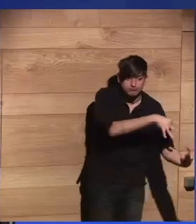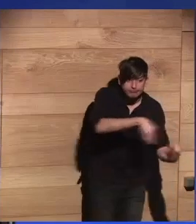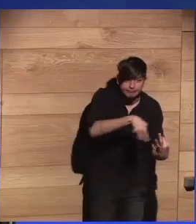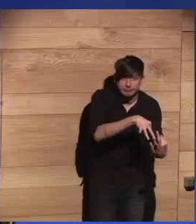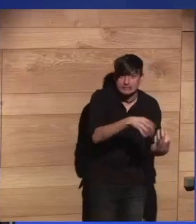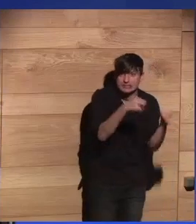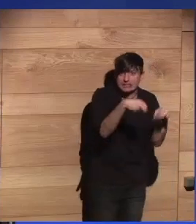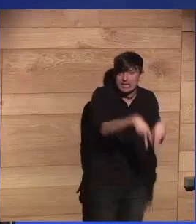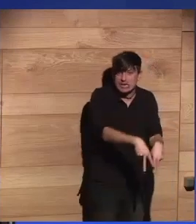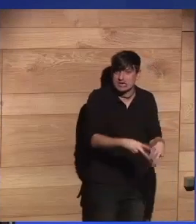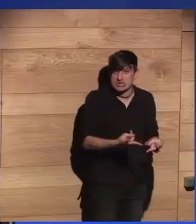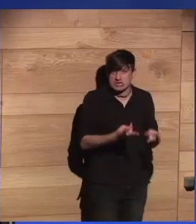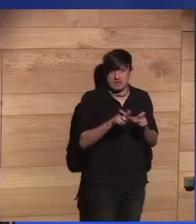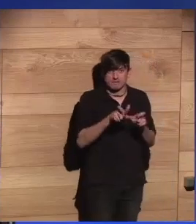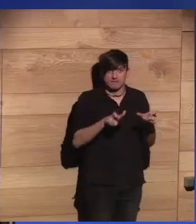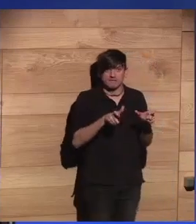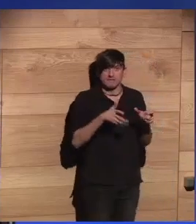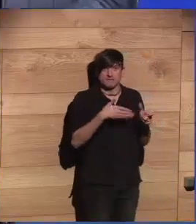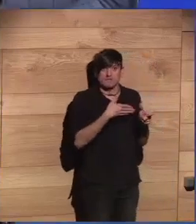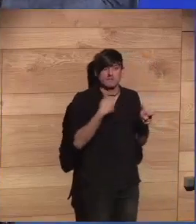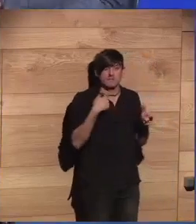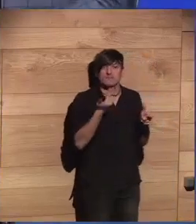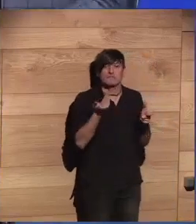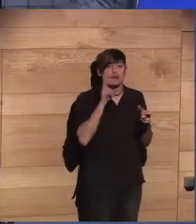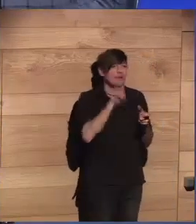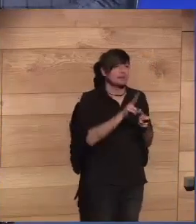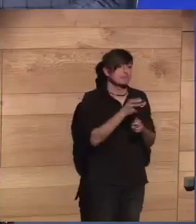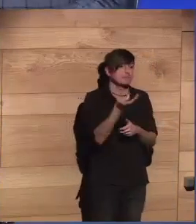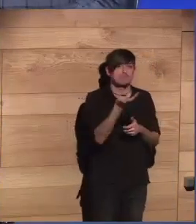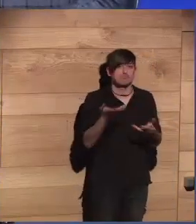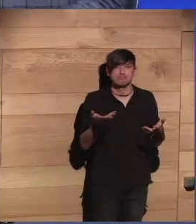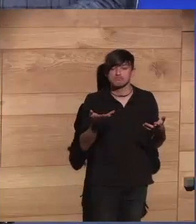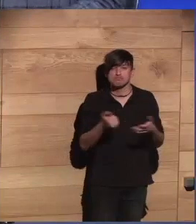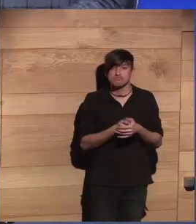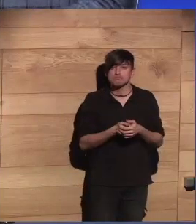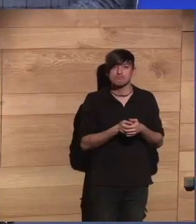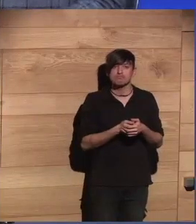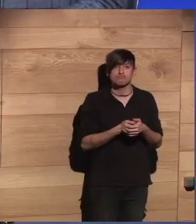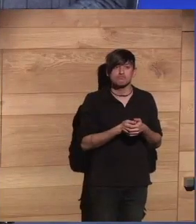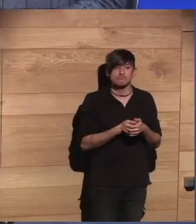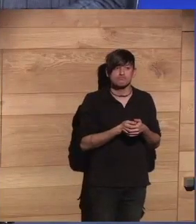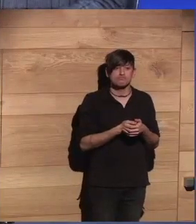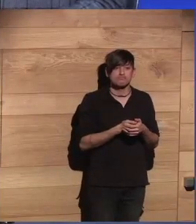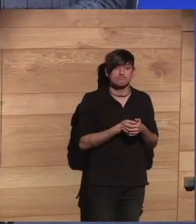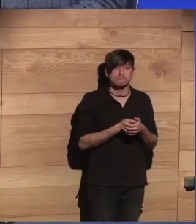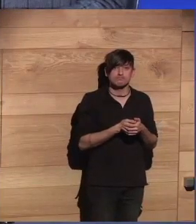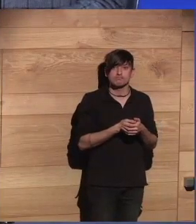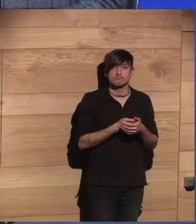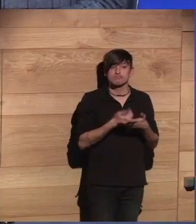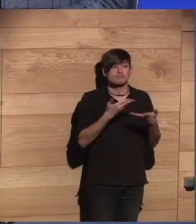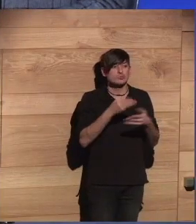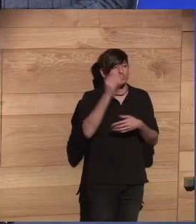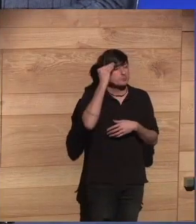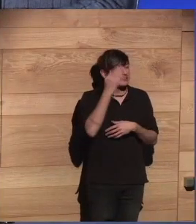esperando encontrar lo que encontraban los espectáculos de Pastora Imperio. ¿Y qué crees que fue